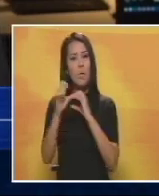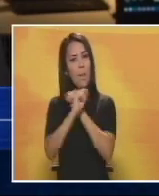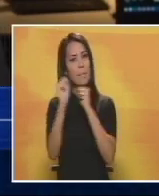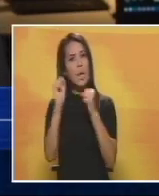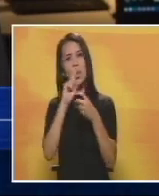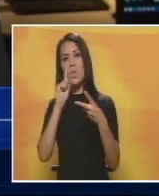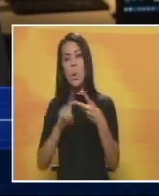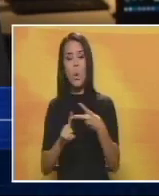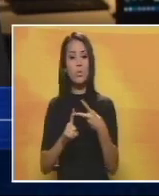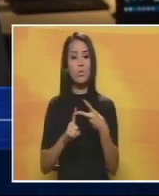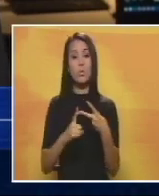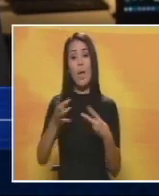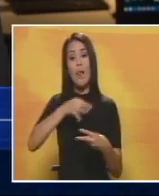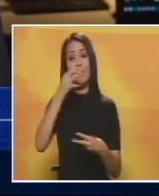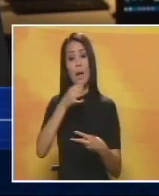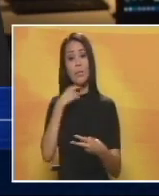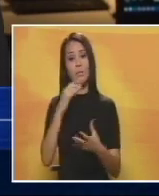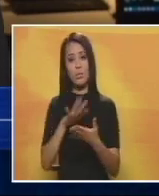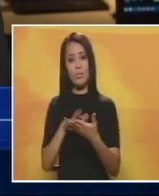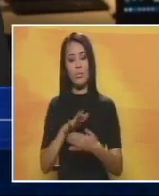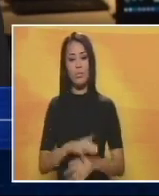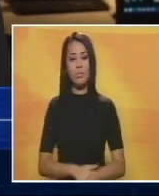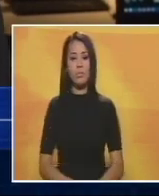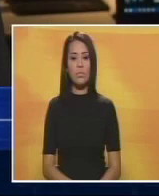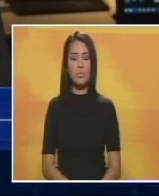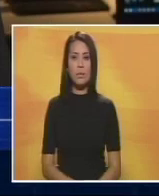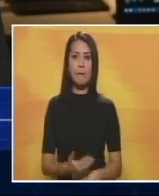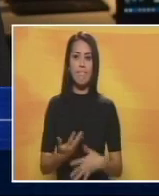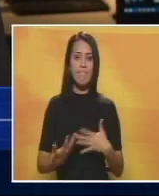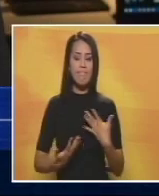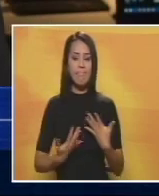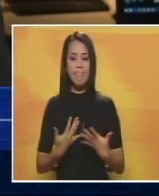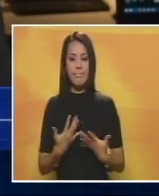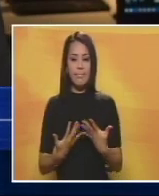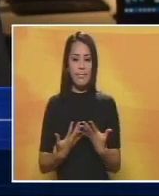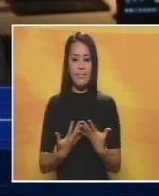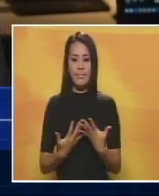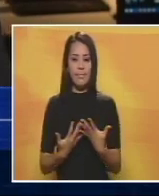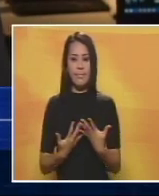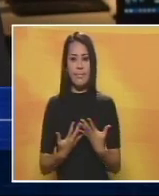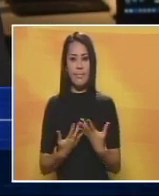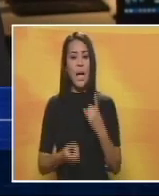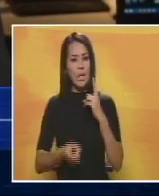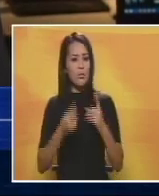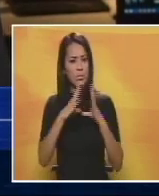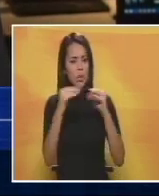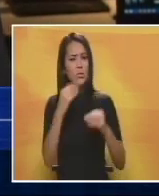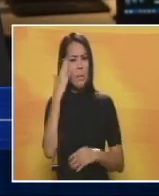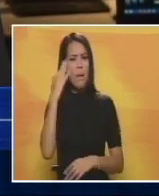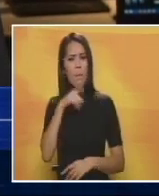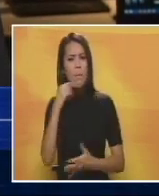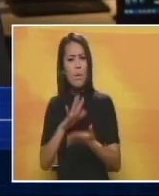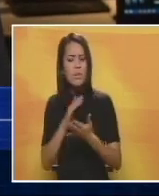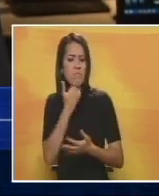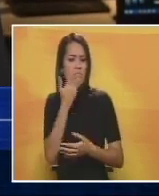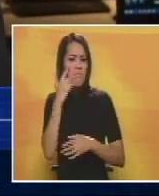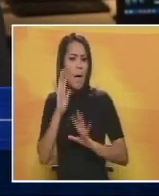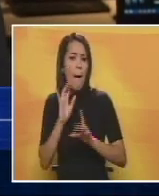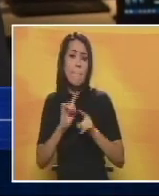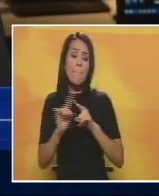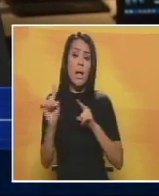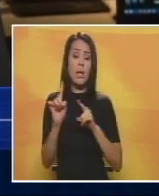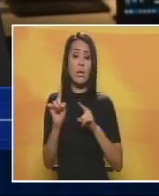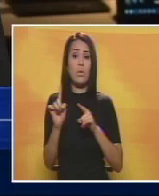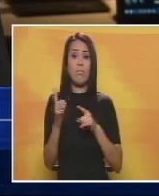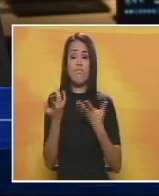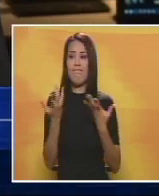y el otro se me fue por la tarde. Sí. Y fue una cuestión, o sea, todos sabemos que nos vamos a morir, pero digo, aún así